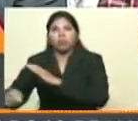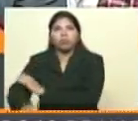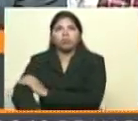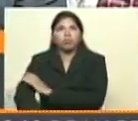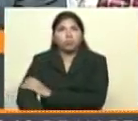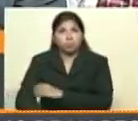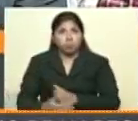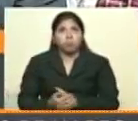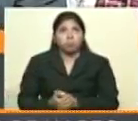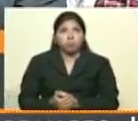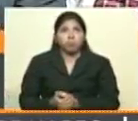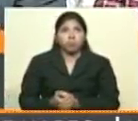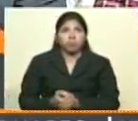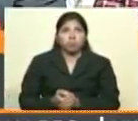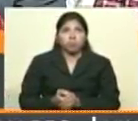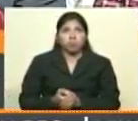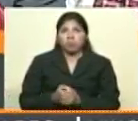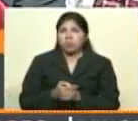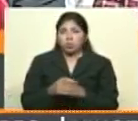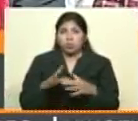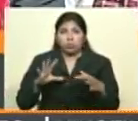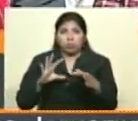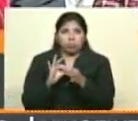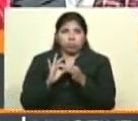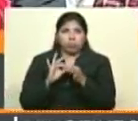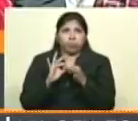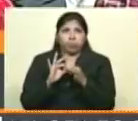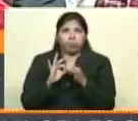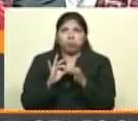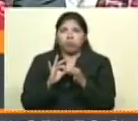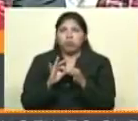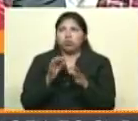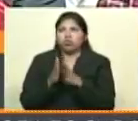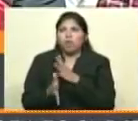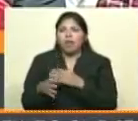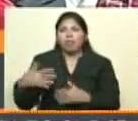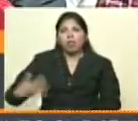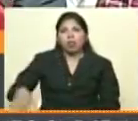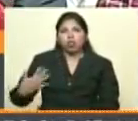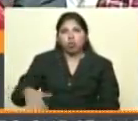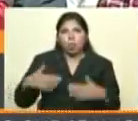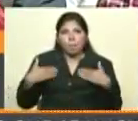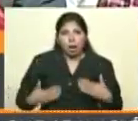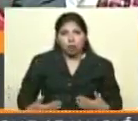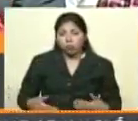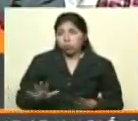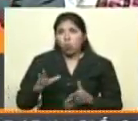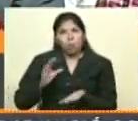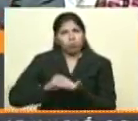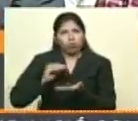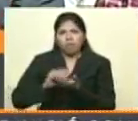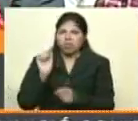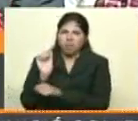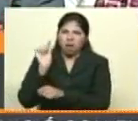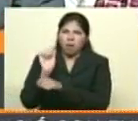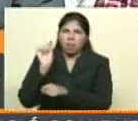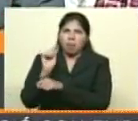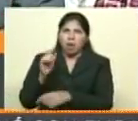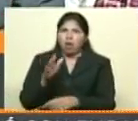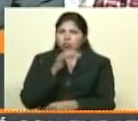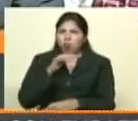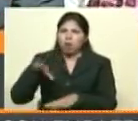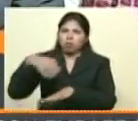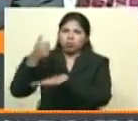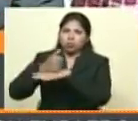Departamento de Estado enquistado como un tumor en el sistema de derechos humanos. Ya se lo hemos dicho y se lo seguiremos diciendo. No tiene ninguna